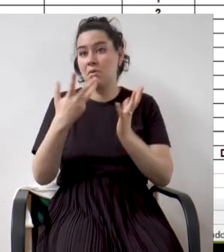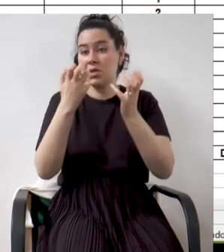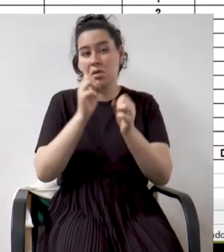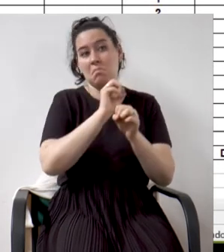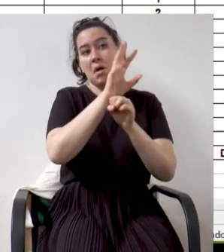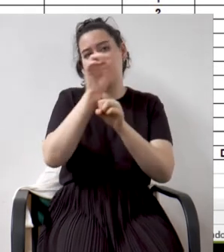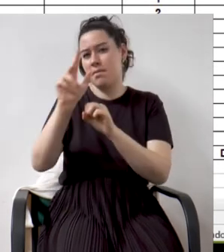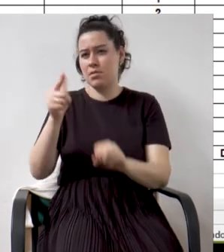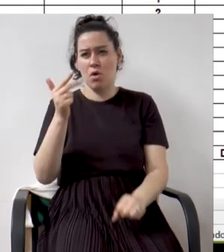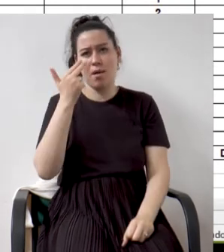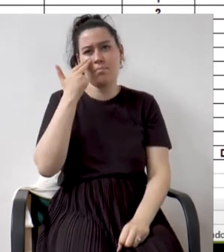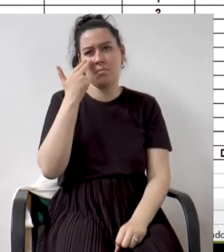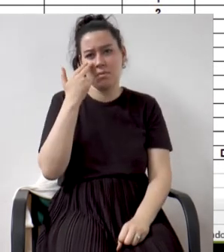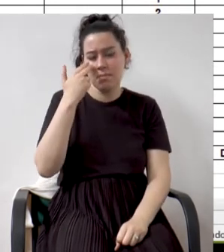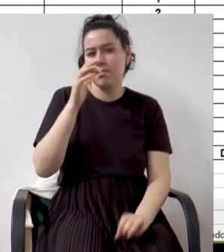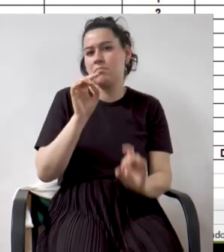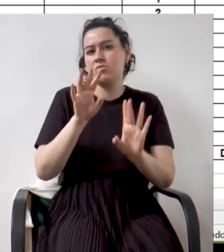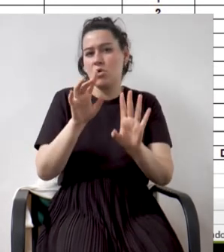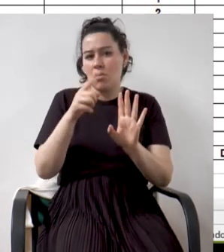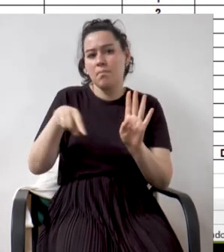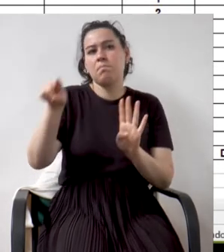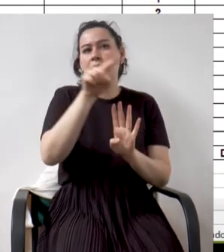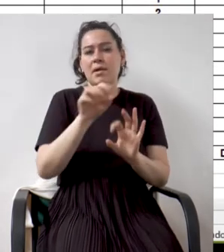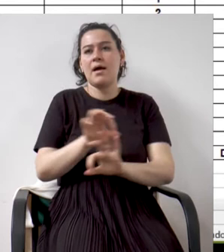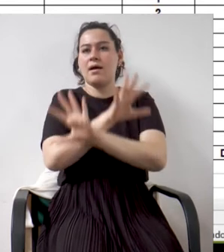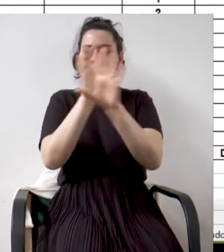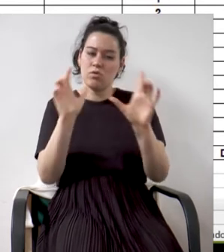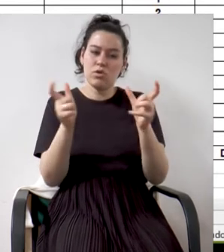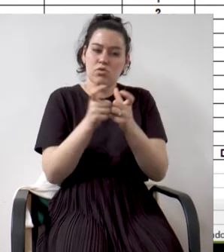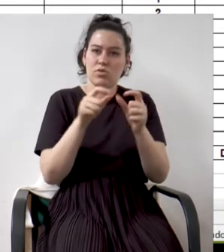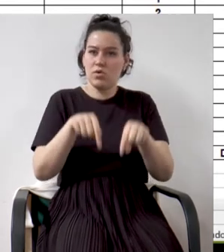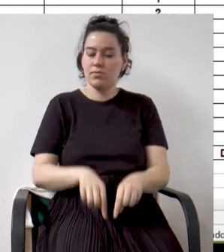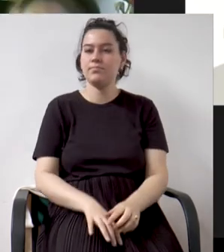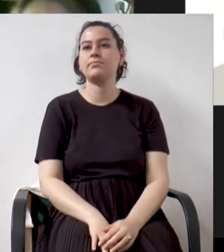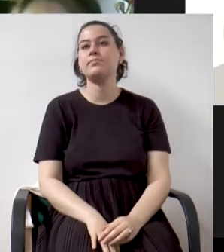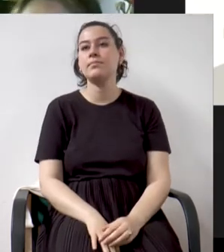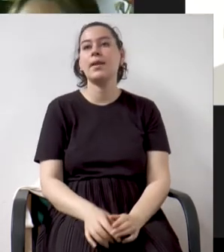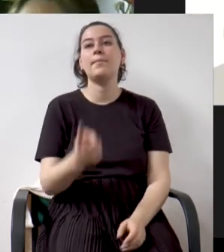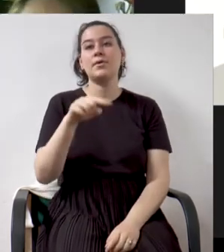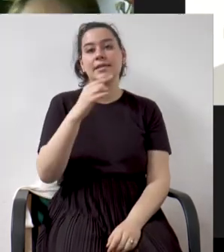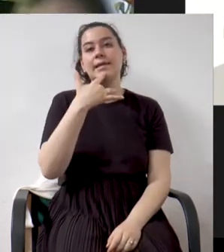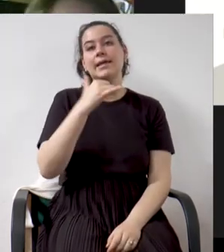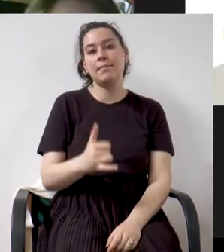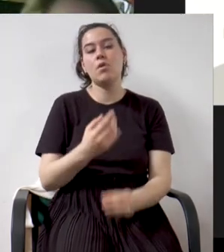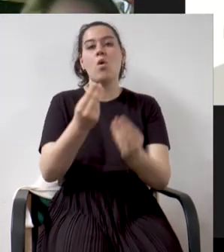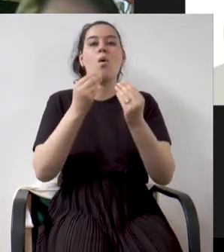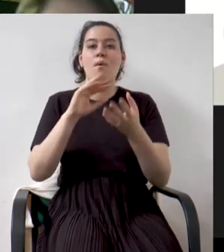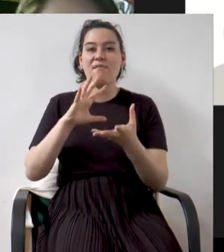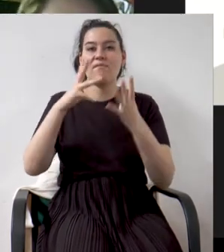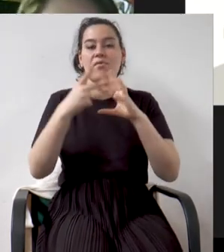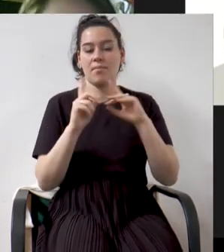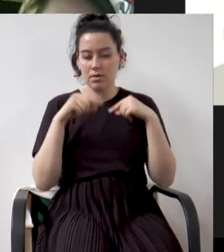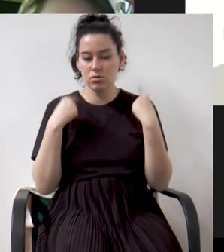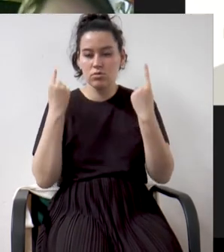no hay problema, porque esto lo hice al solo efecto de la reunión de hoy. Pero este es el ejemplo de la forma en la que estamos